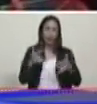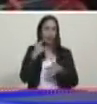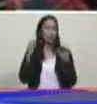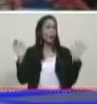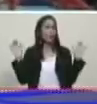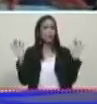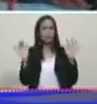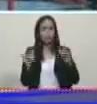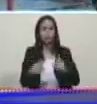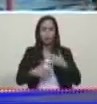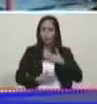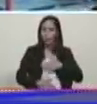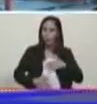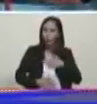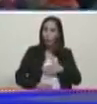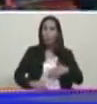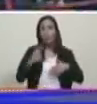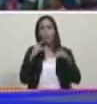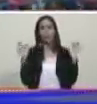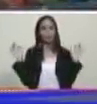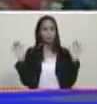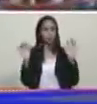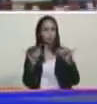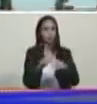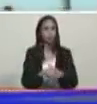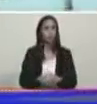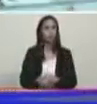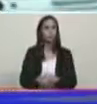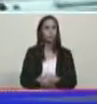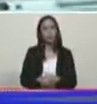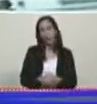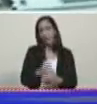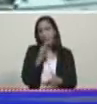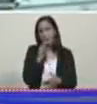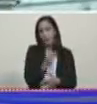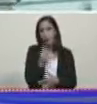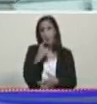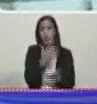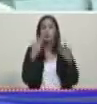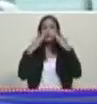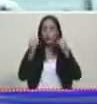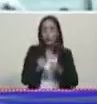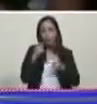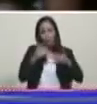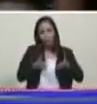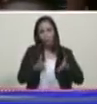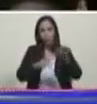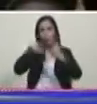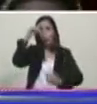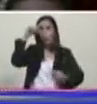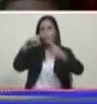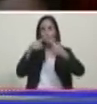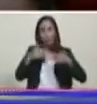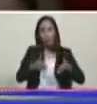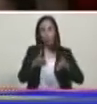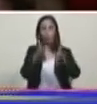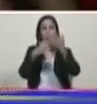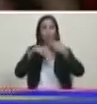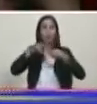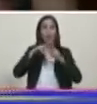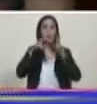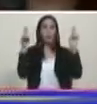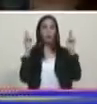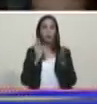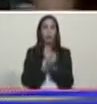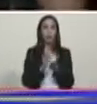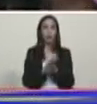concentración y toda la consideración a usted, porque estamos seguros que vamos por buen camino, el camino de la rectitud y el camino de la